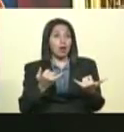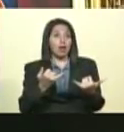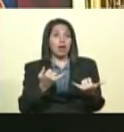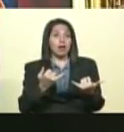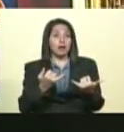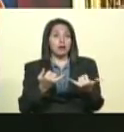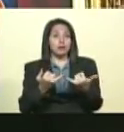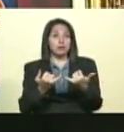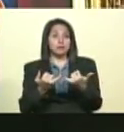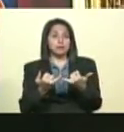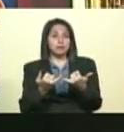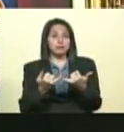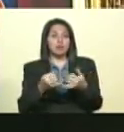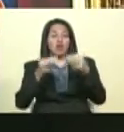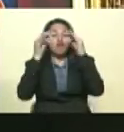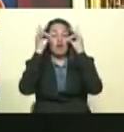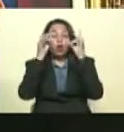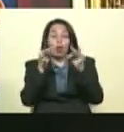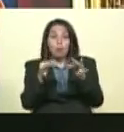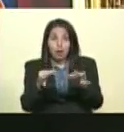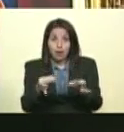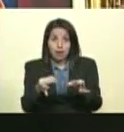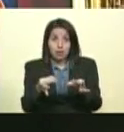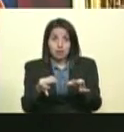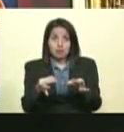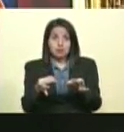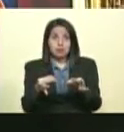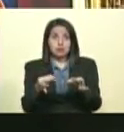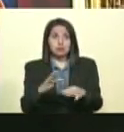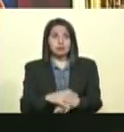proceder formalmente.